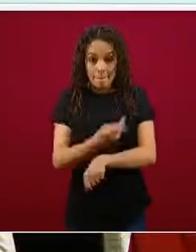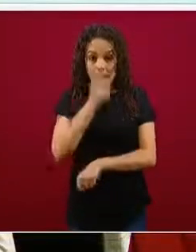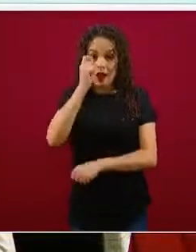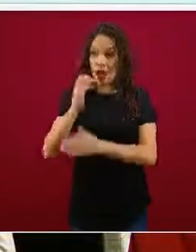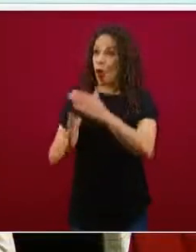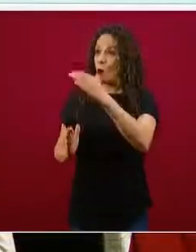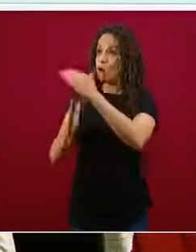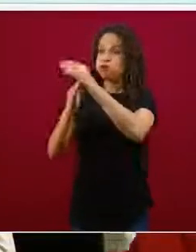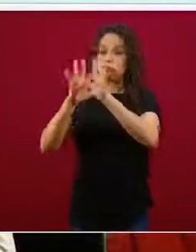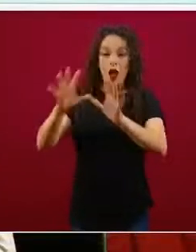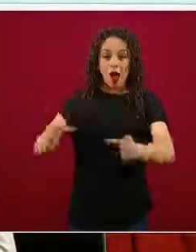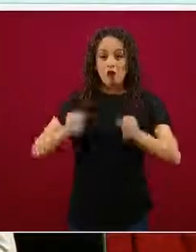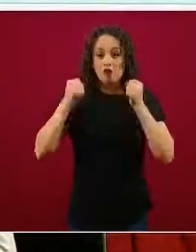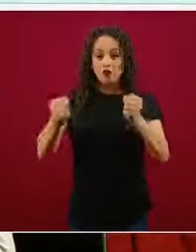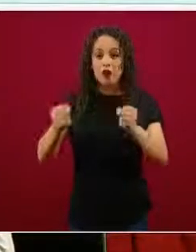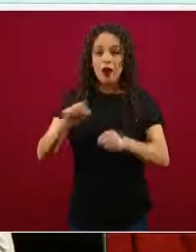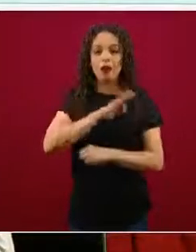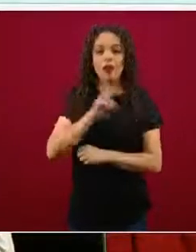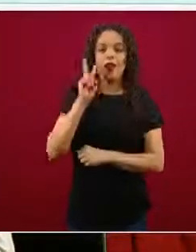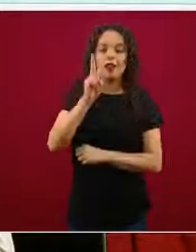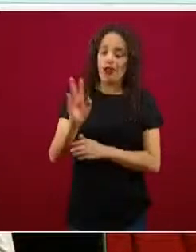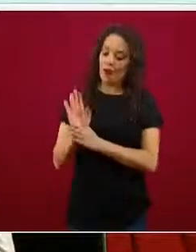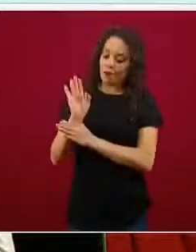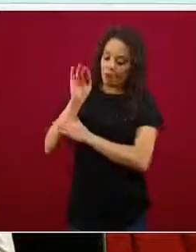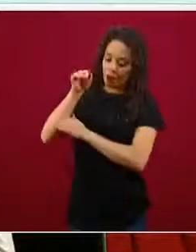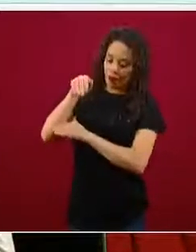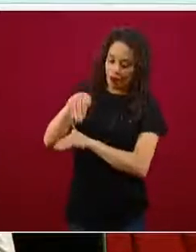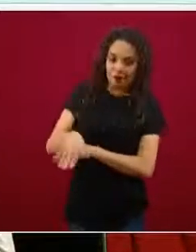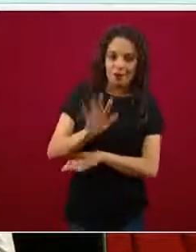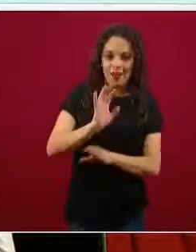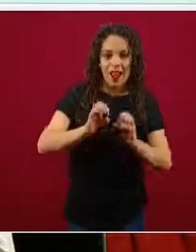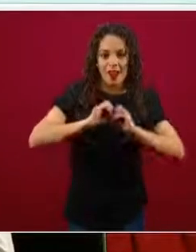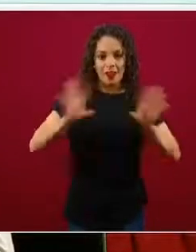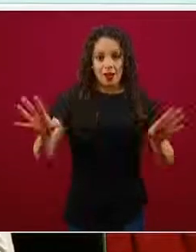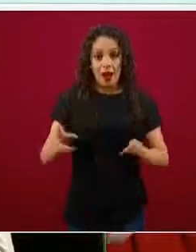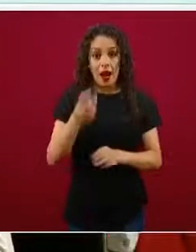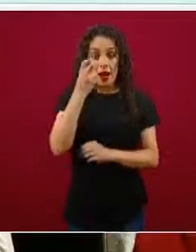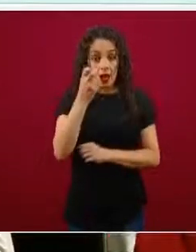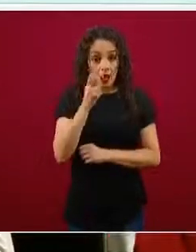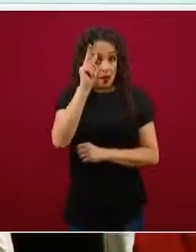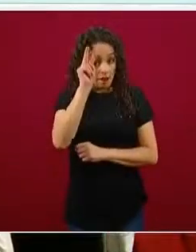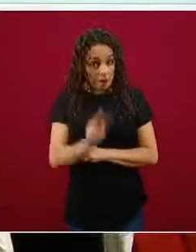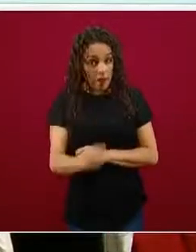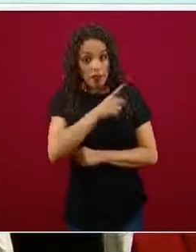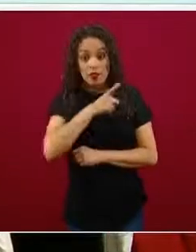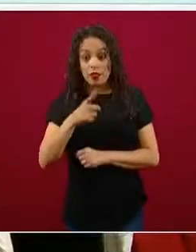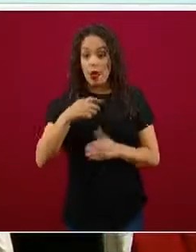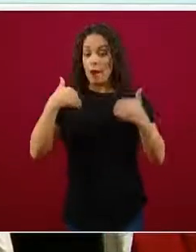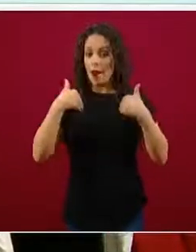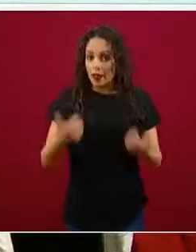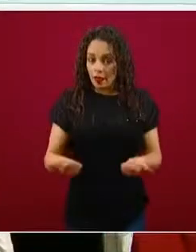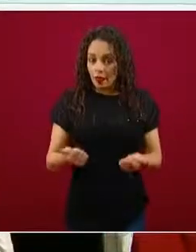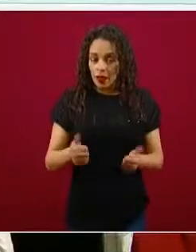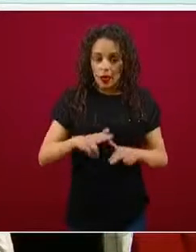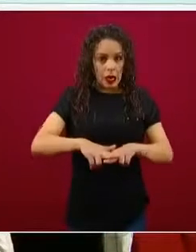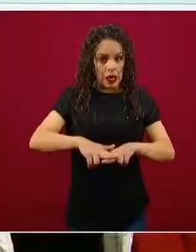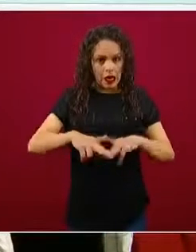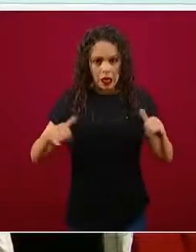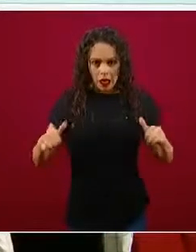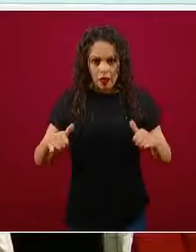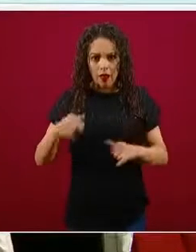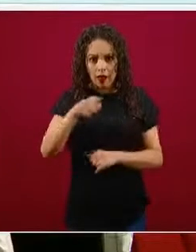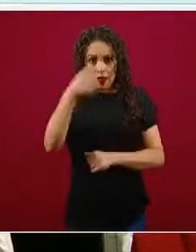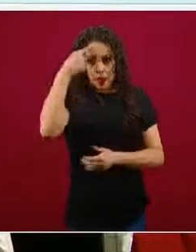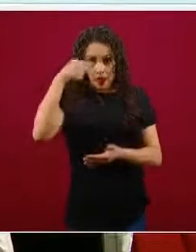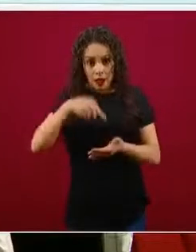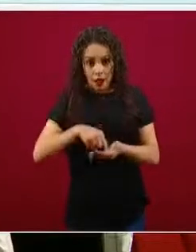patrón sostenido de descenso, pero quiero dejar muy en claro, no es garantía de ninguna manera, en ningún caso es garantía de que va a